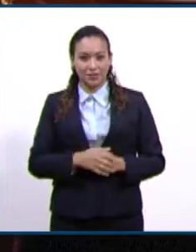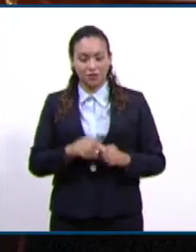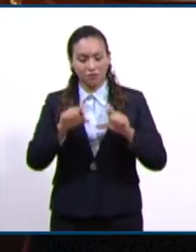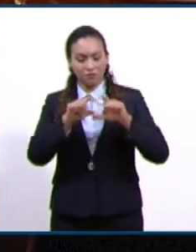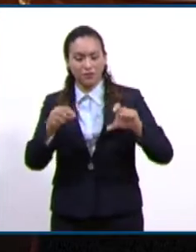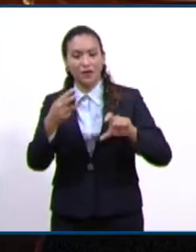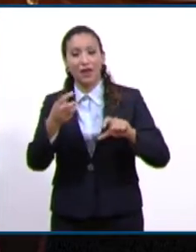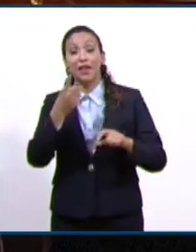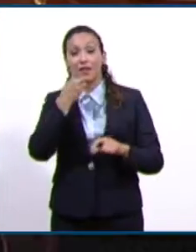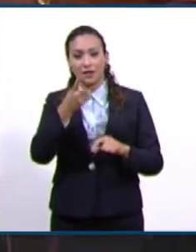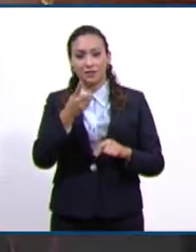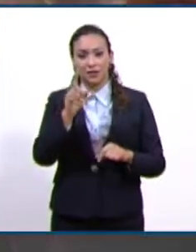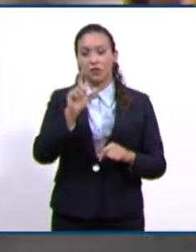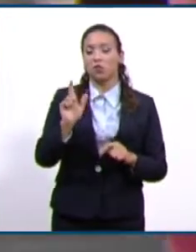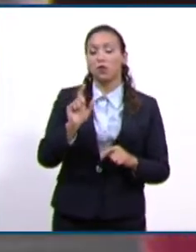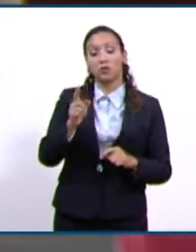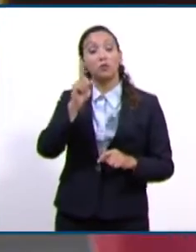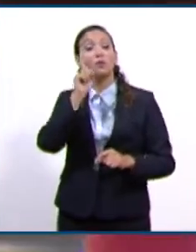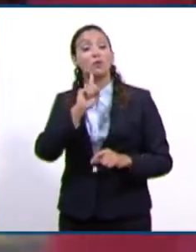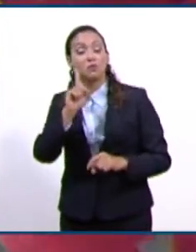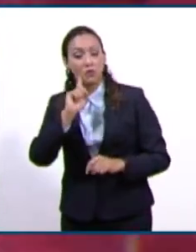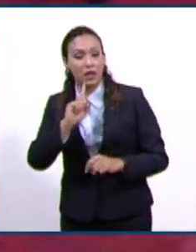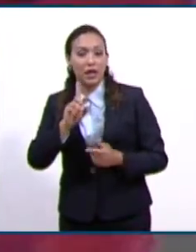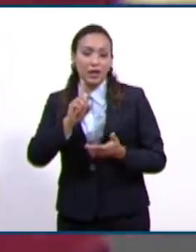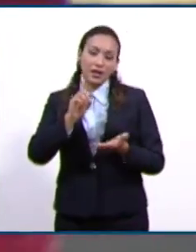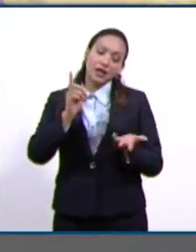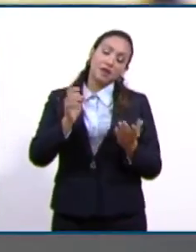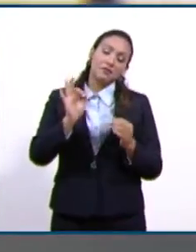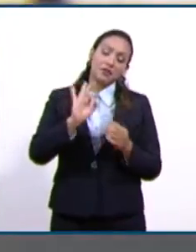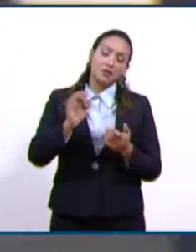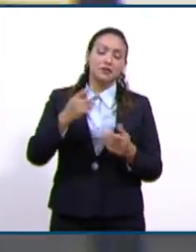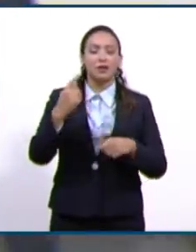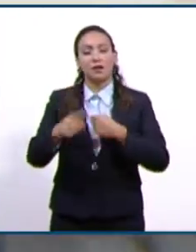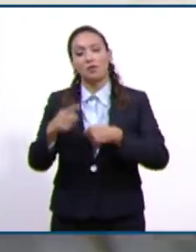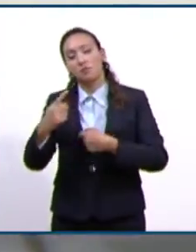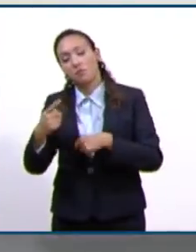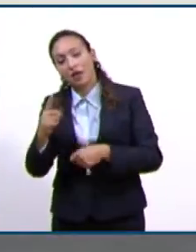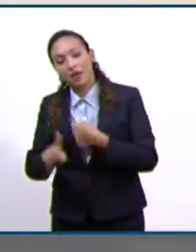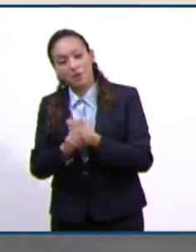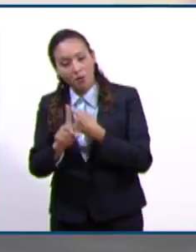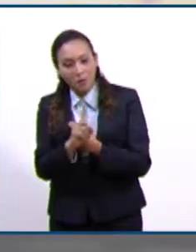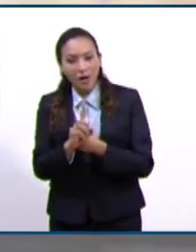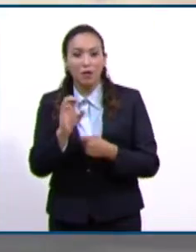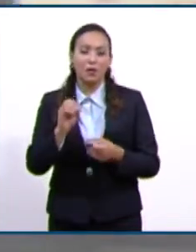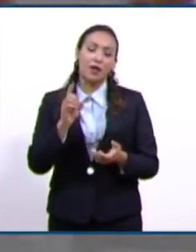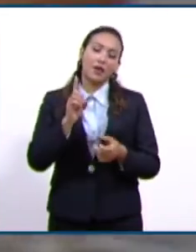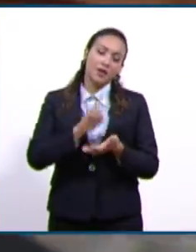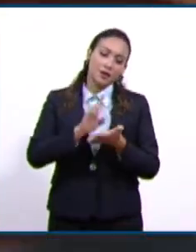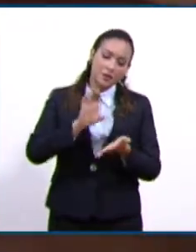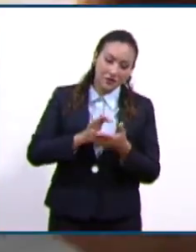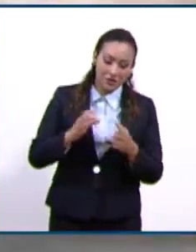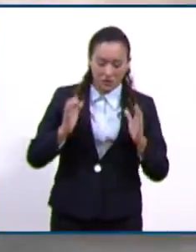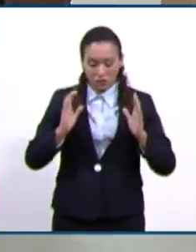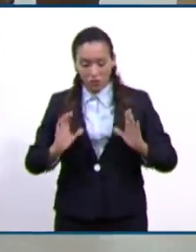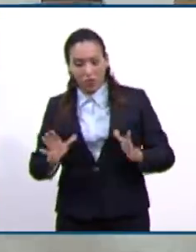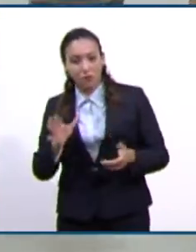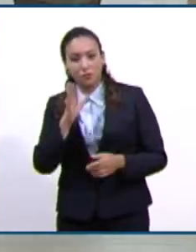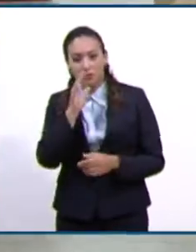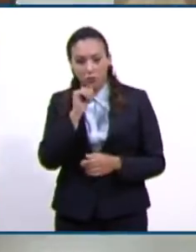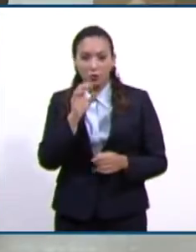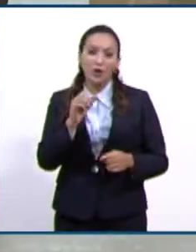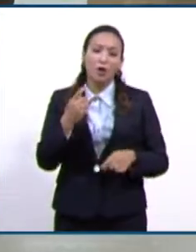proporciones "la mujer contratante que posee una incapacidad física o contraindicación médica, esto para llevar a cabo la gestación en su útero",